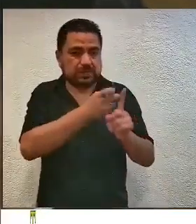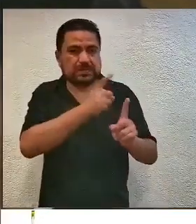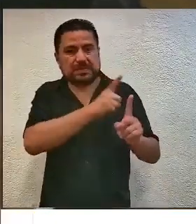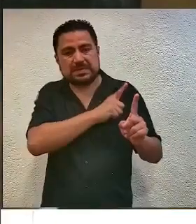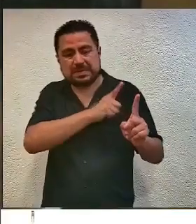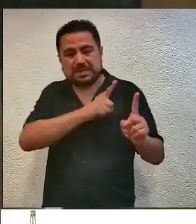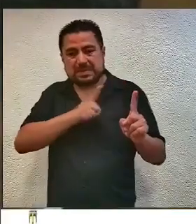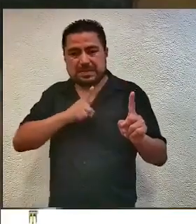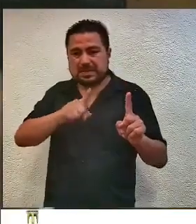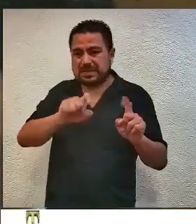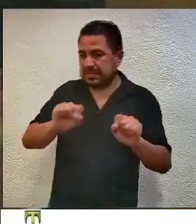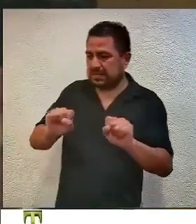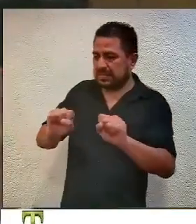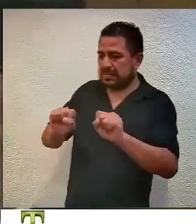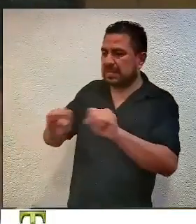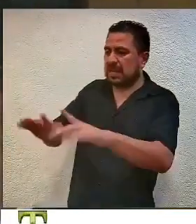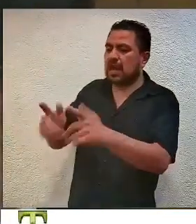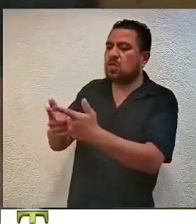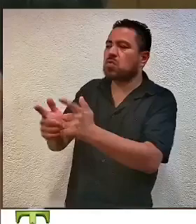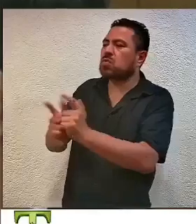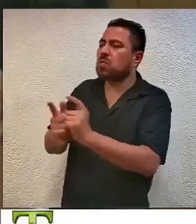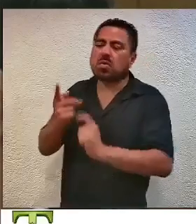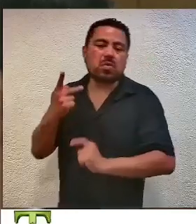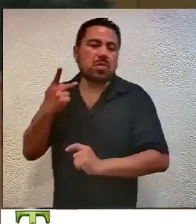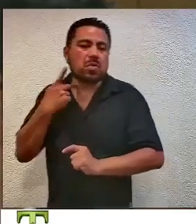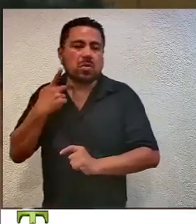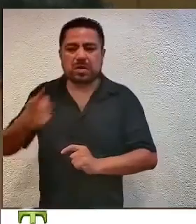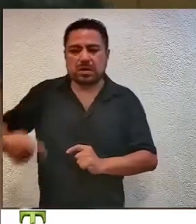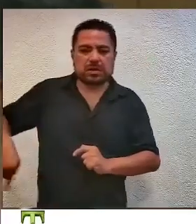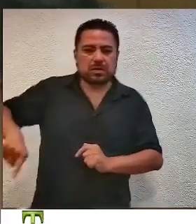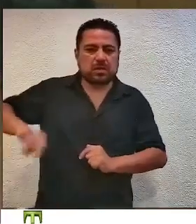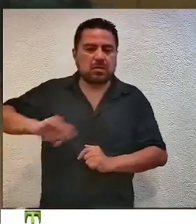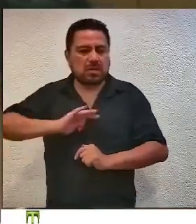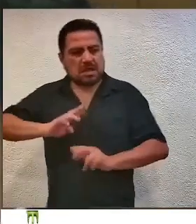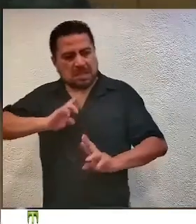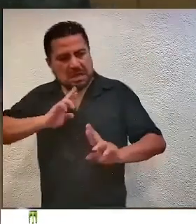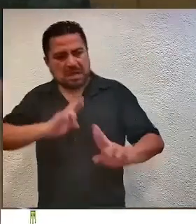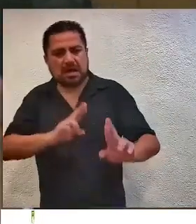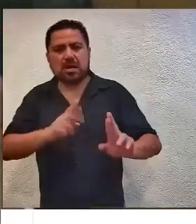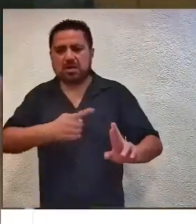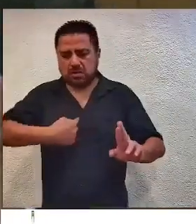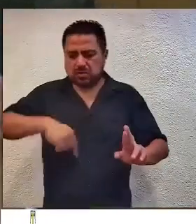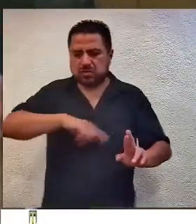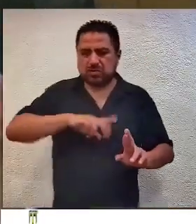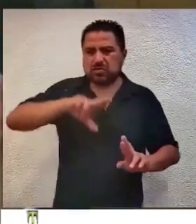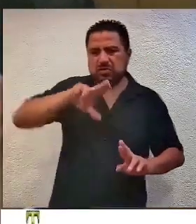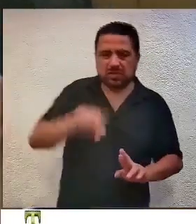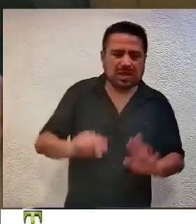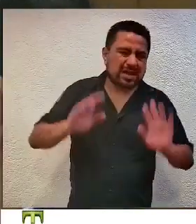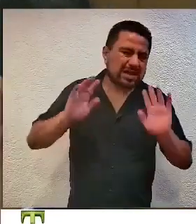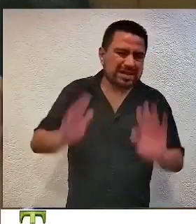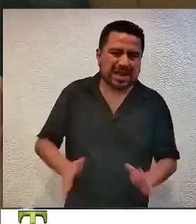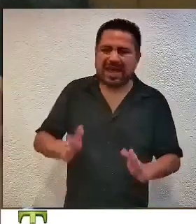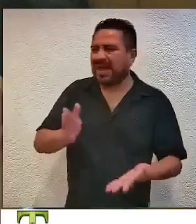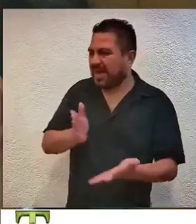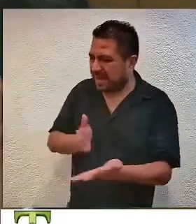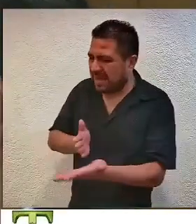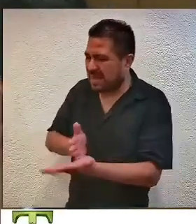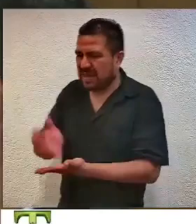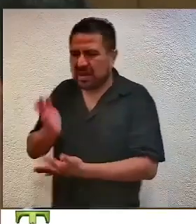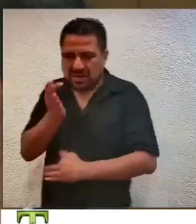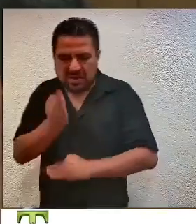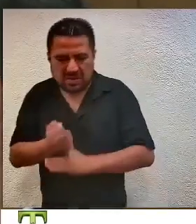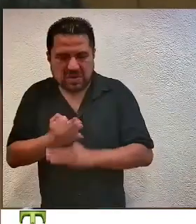lo que sea el órgano intrapartidario, el que lo resuelva, y nosotros no estemos ya desde este momento